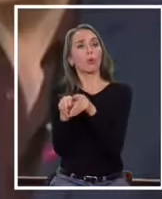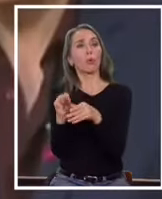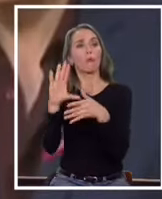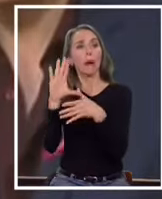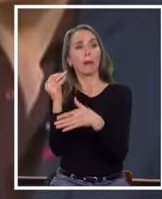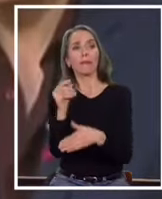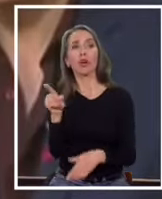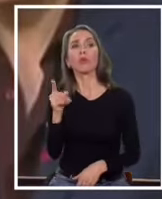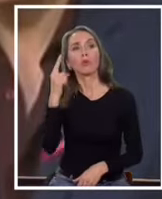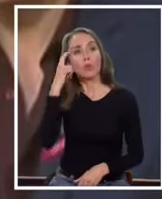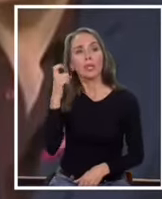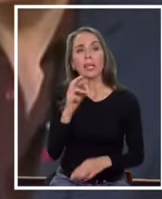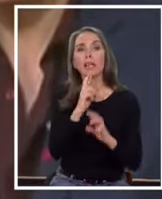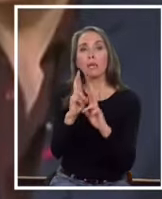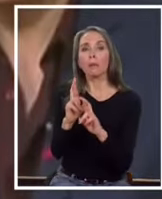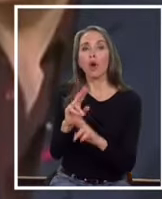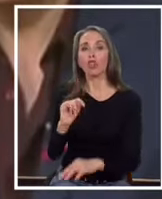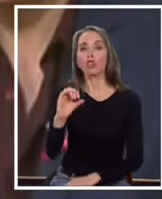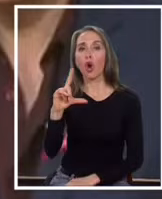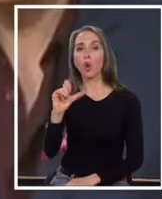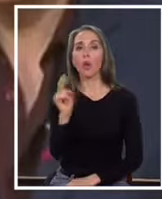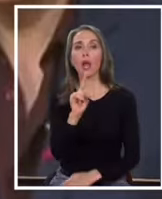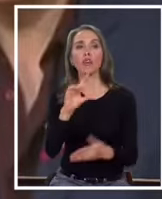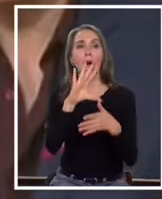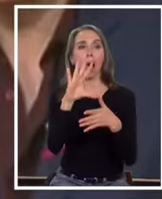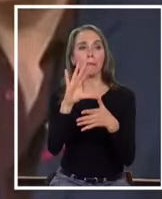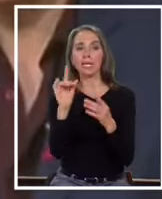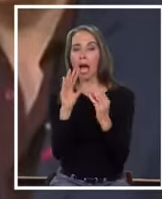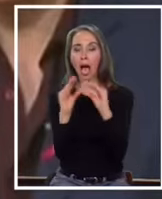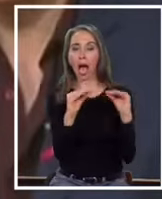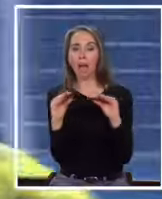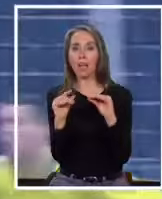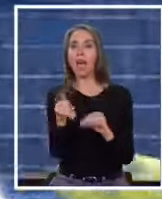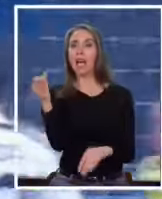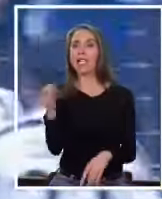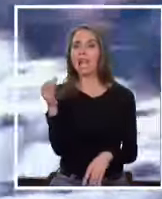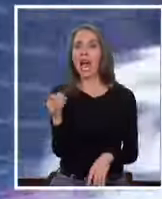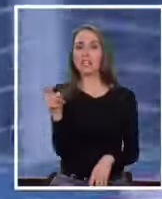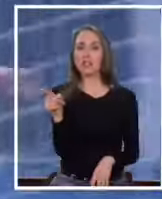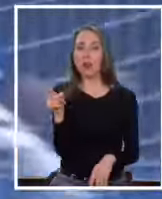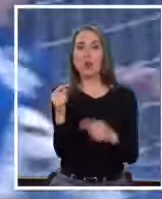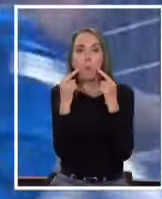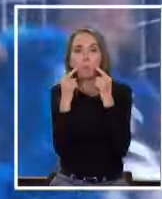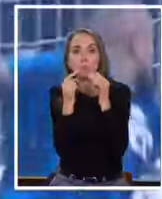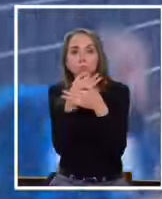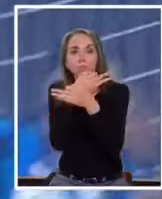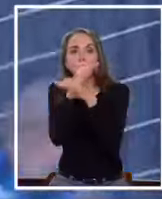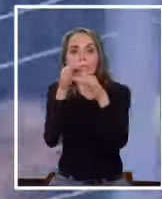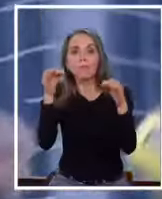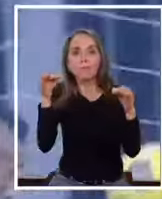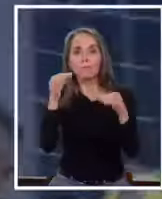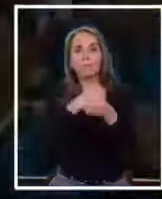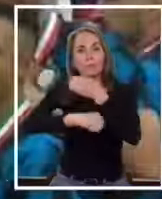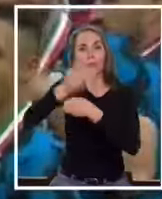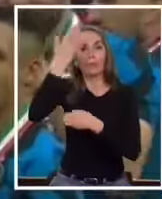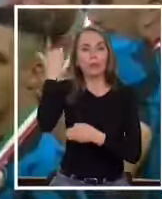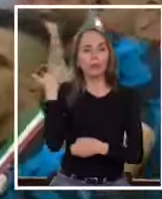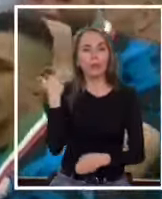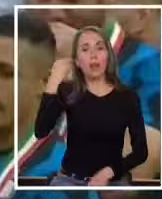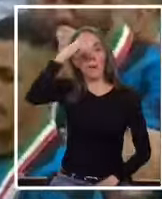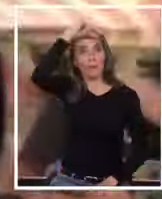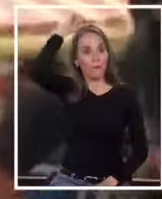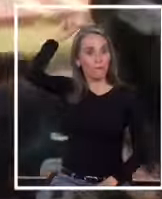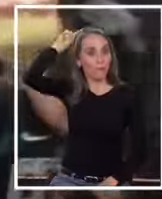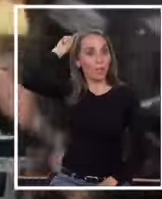equipo? ¿A cuál crees que contestó? Al Toluca. América, ¿no? Héctor tiene razón. Es un rumor que ha corrido desde hace años.